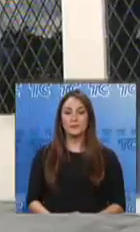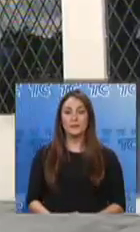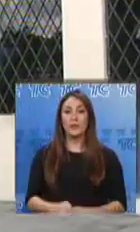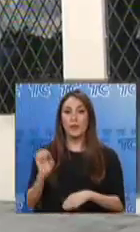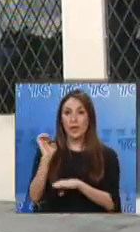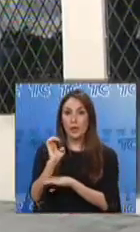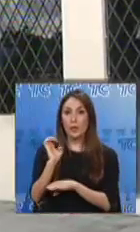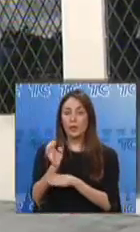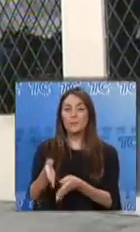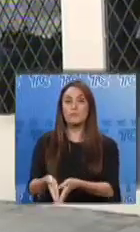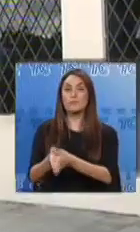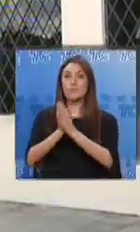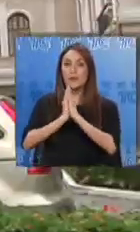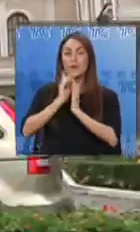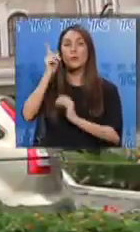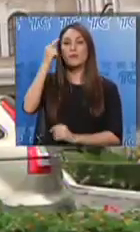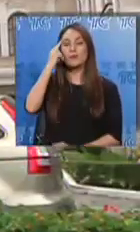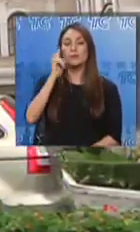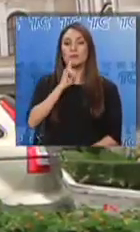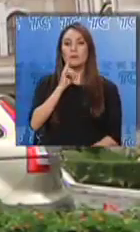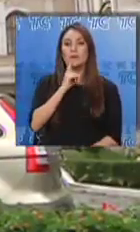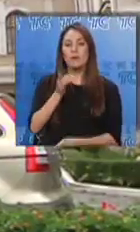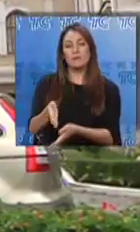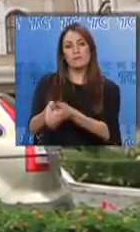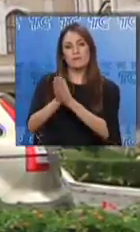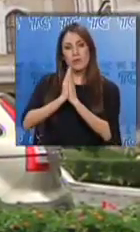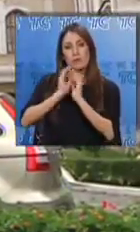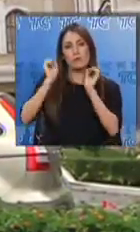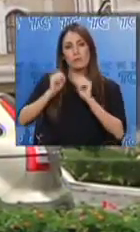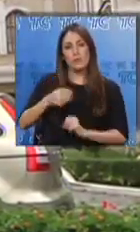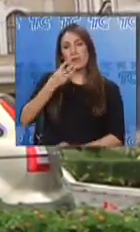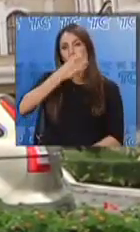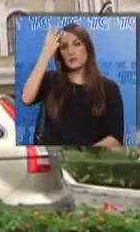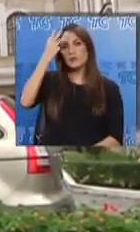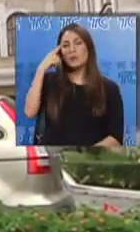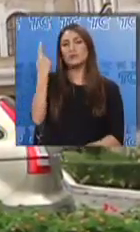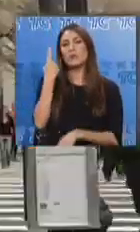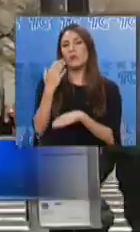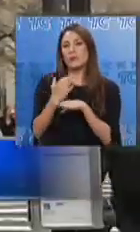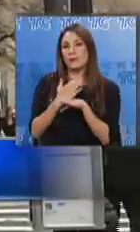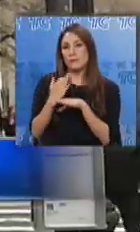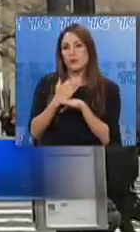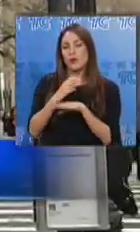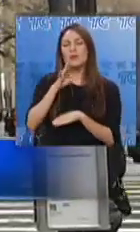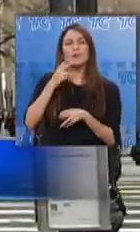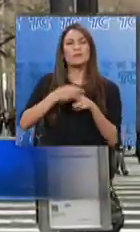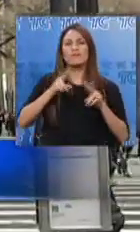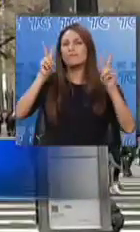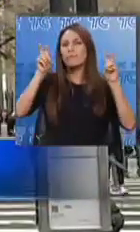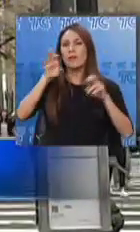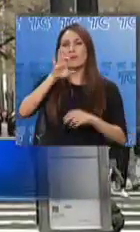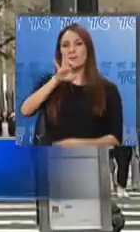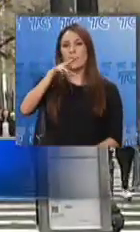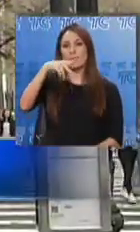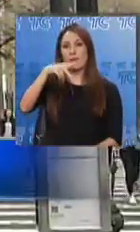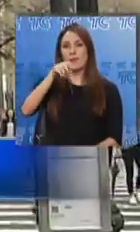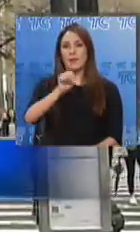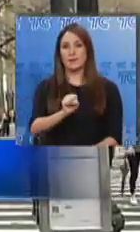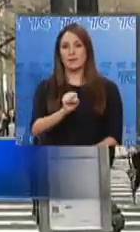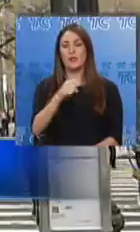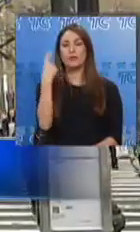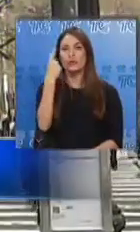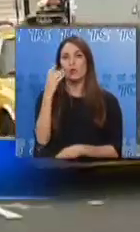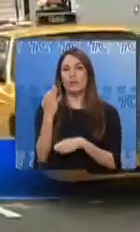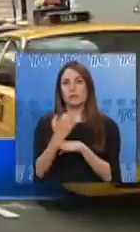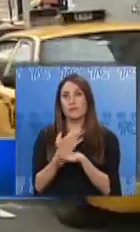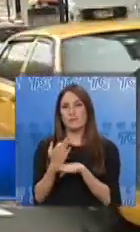Ecuador solicitó al gobierno de Estados Unidos la concesión del alivio migratorio, conocido como TPS, estatus de protección temporal,